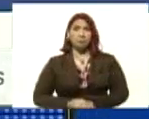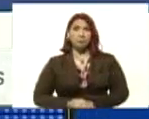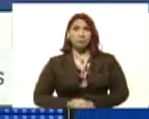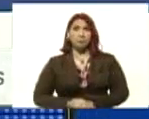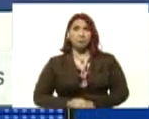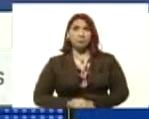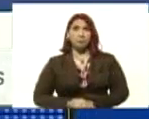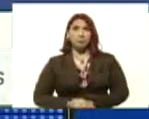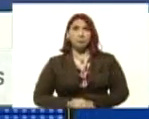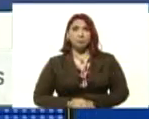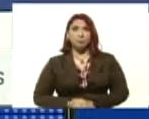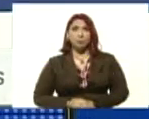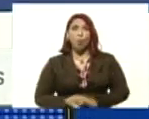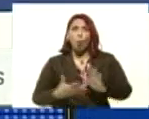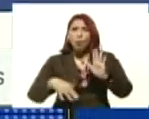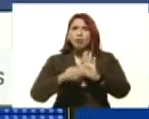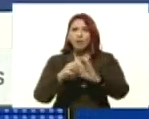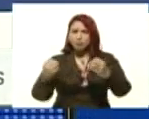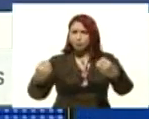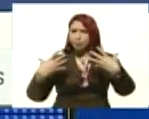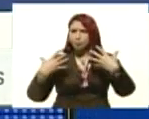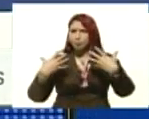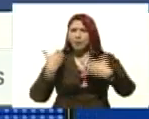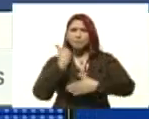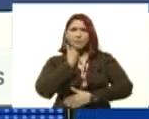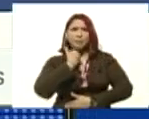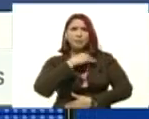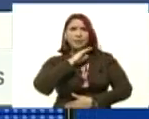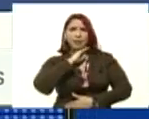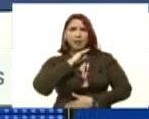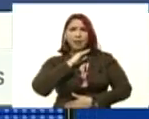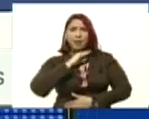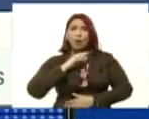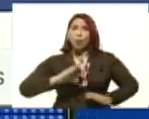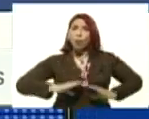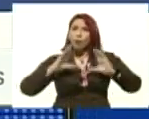Si te vuelve a dar la enfermedad o te da la enfermedad, el cuerpo